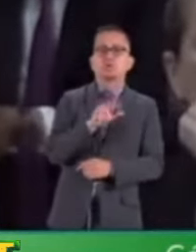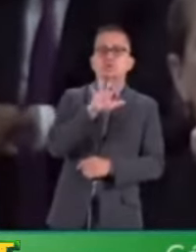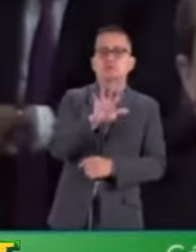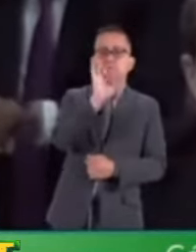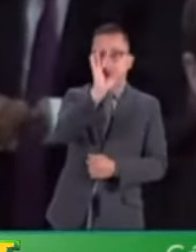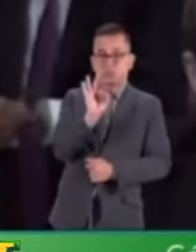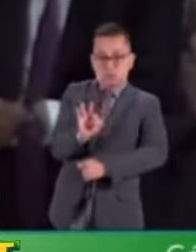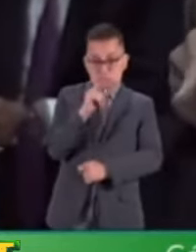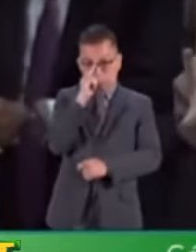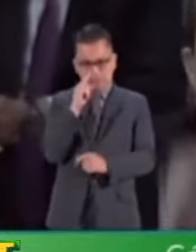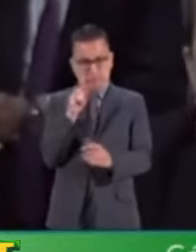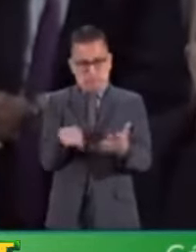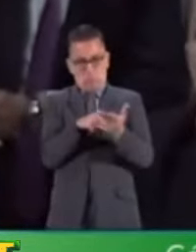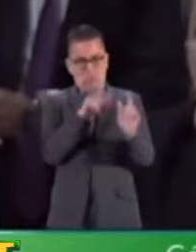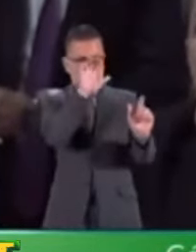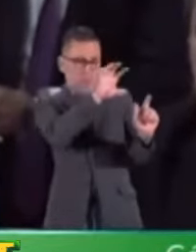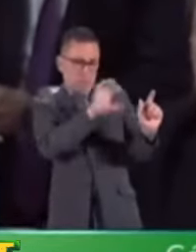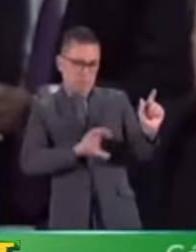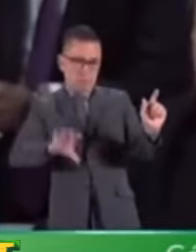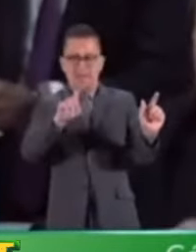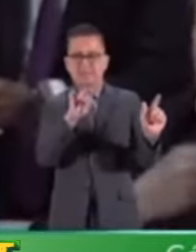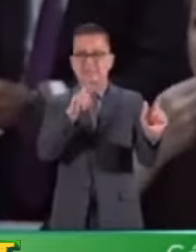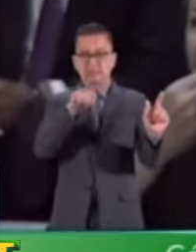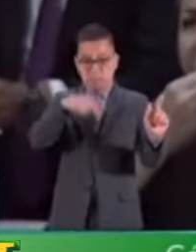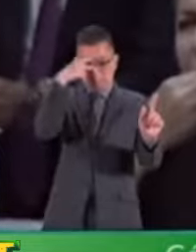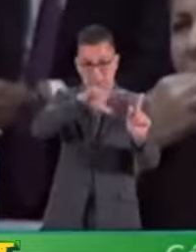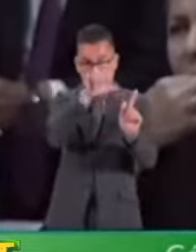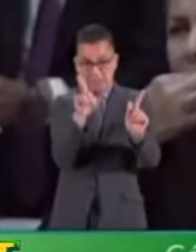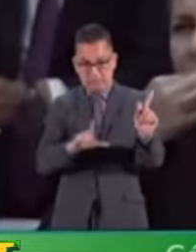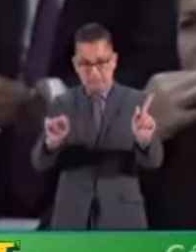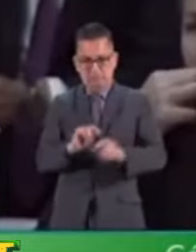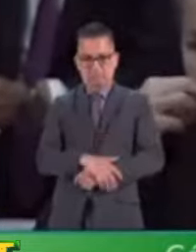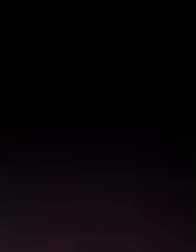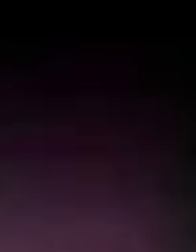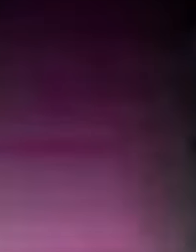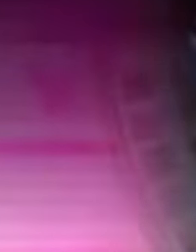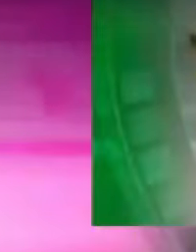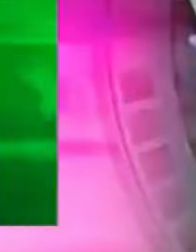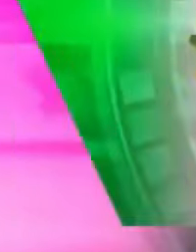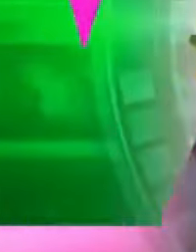85% de los distritos en el país.